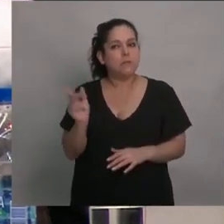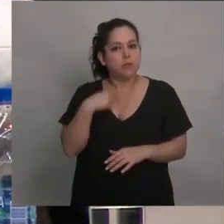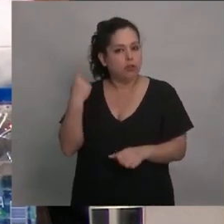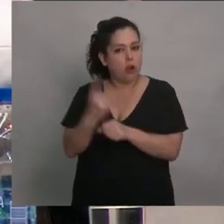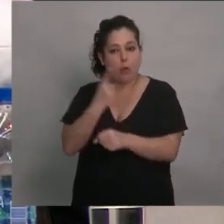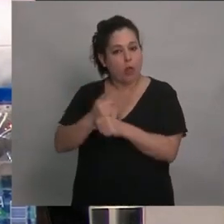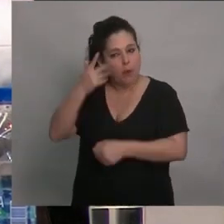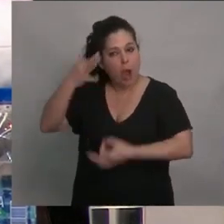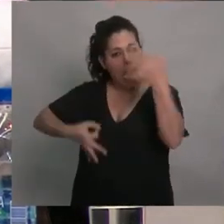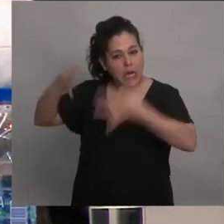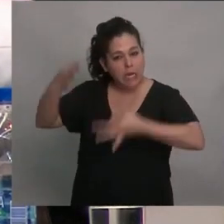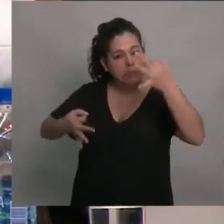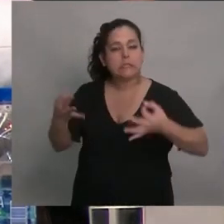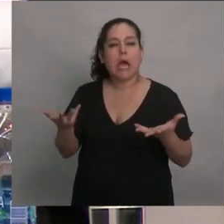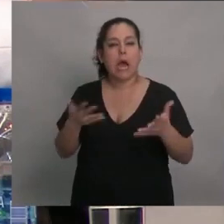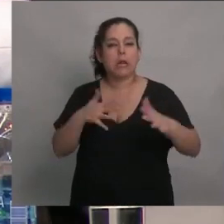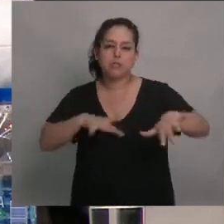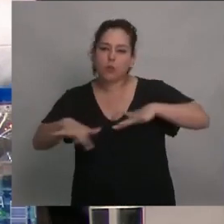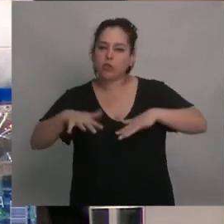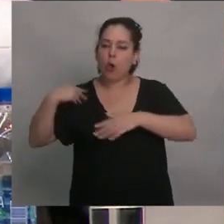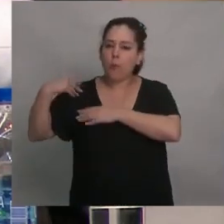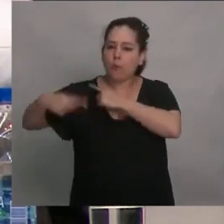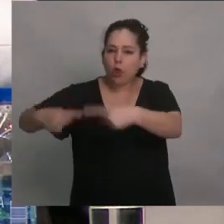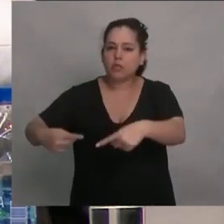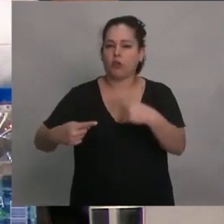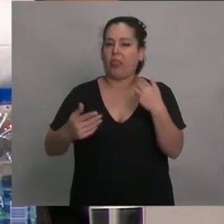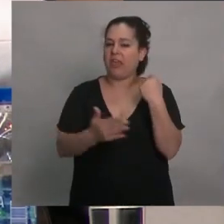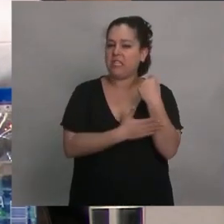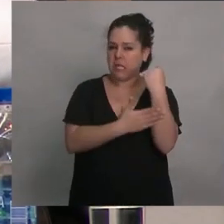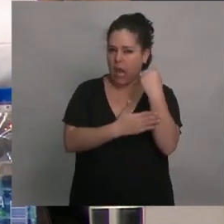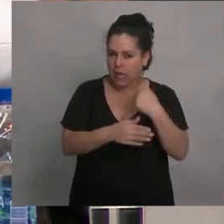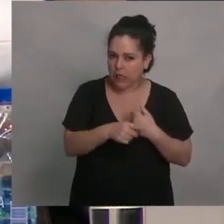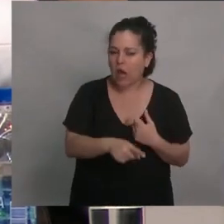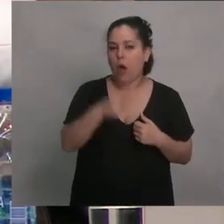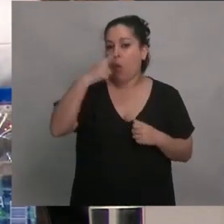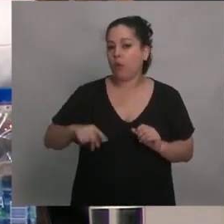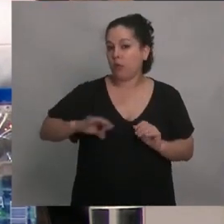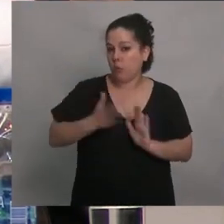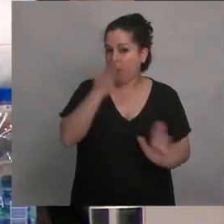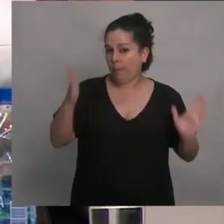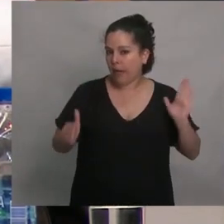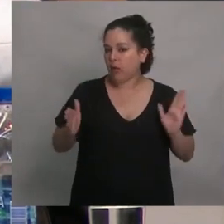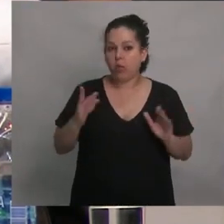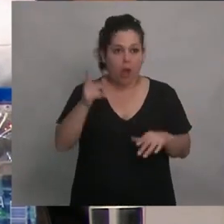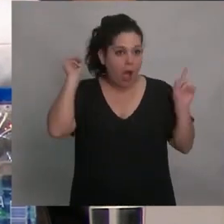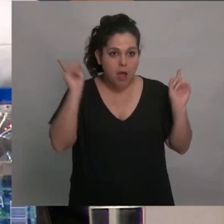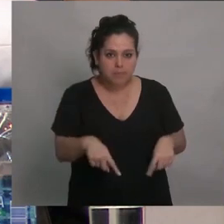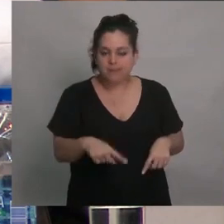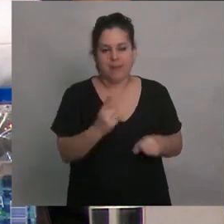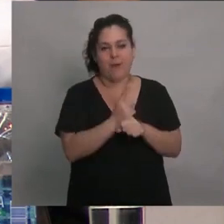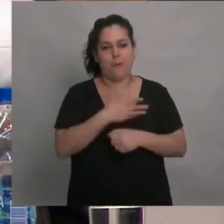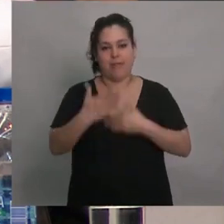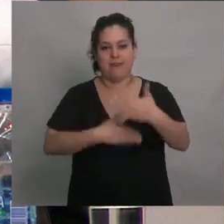analizar lo que han significado nuestros procesos de izquierda en el último periodo, no vamos a poder avanzar